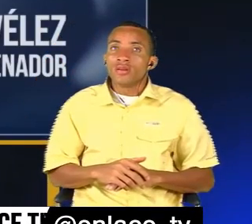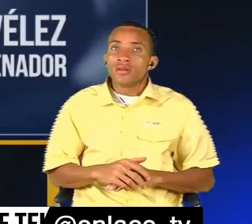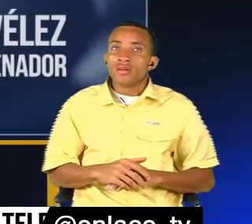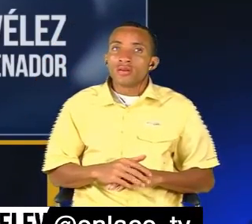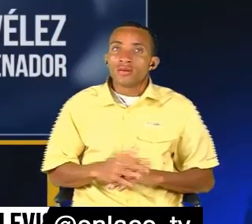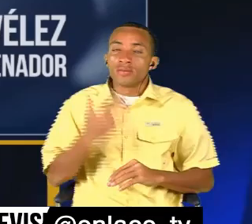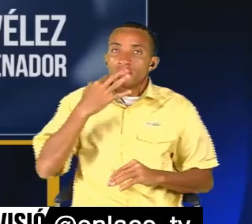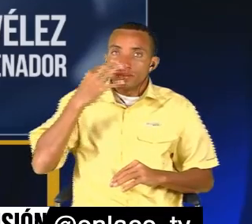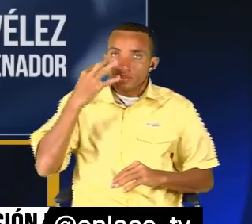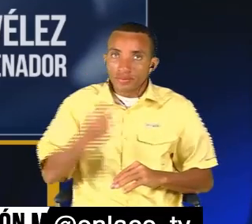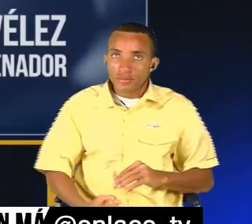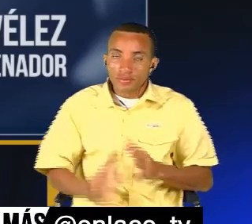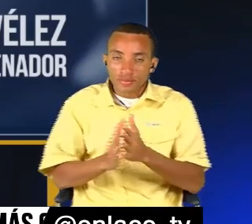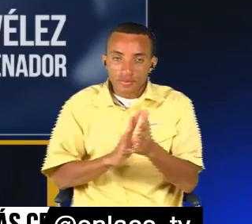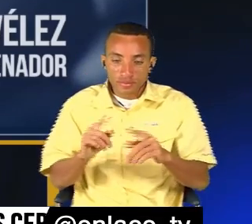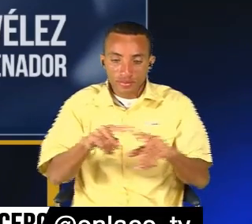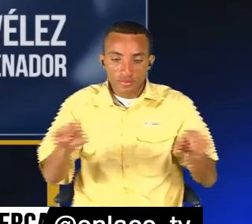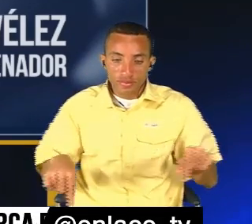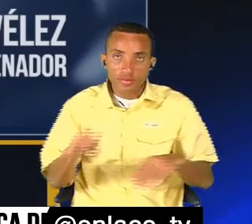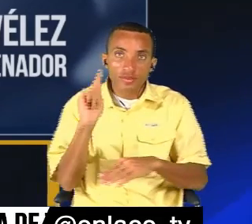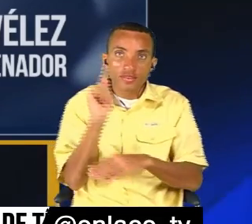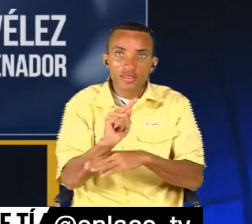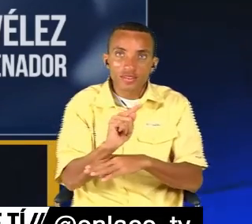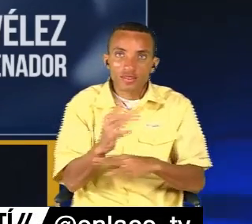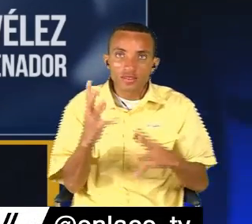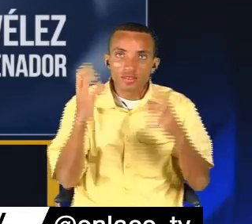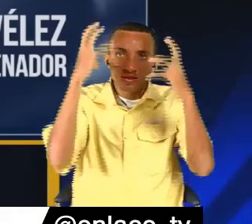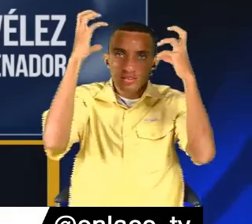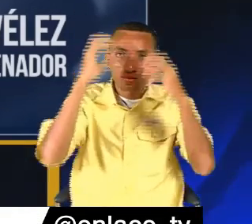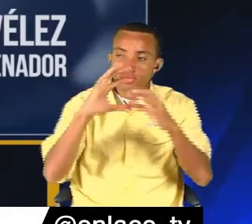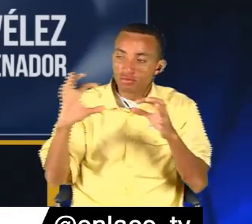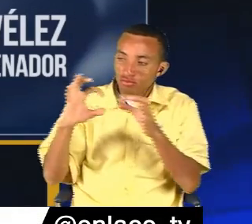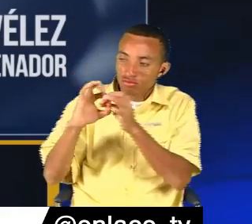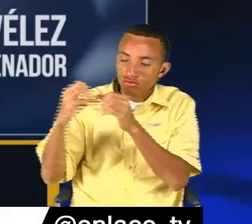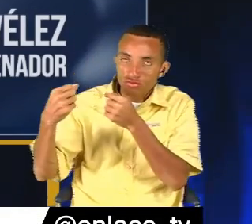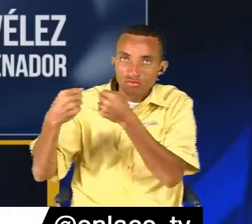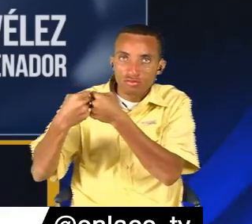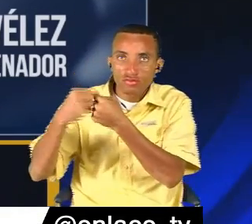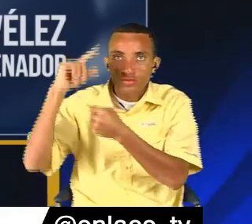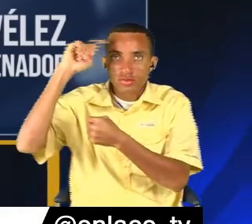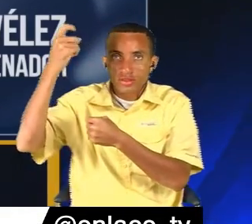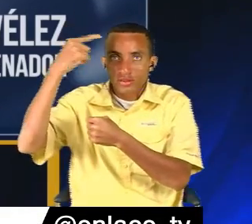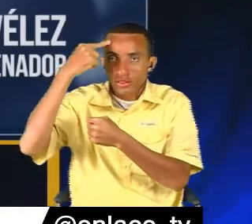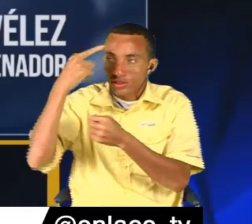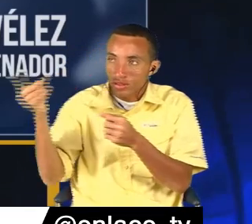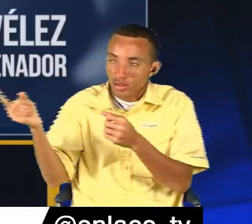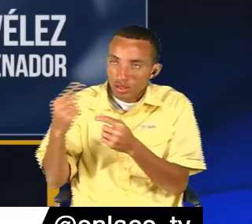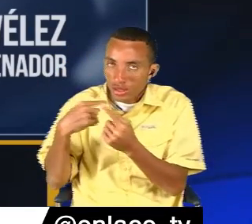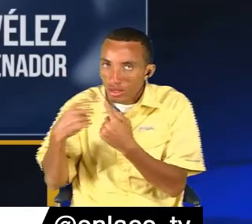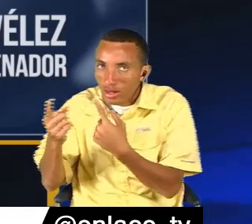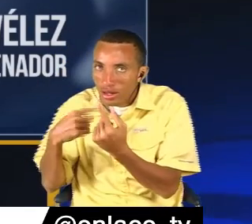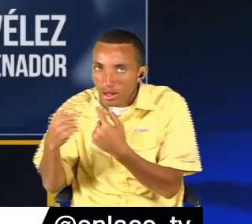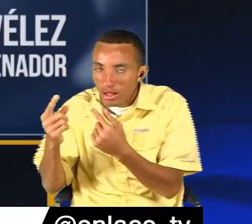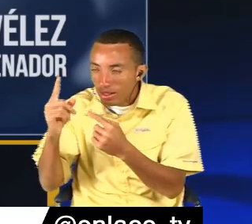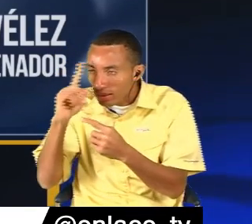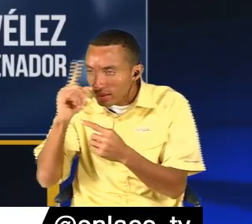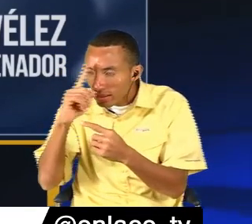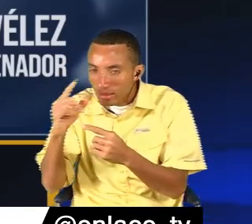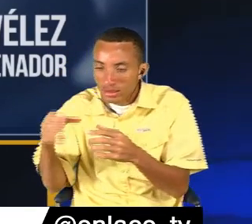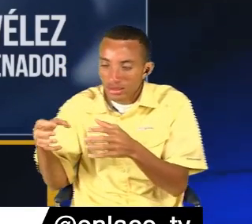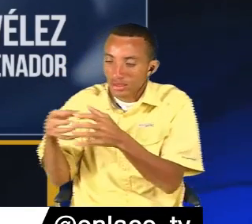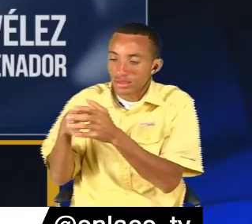hemos tenido una fiscalía rabiosa, aliada con el gobierno. Hay una manguala entre un sectorcito de la